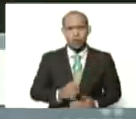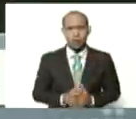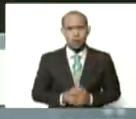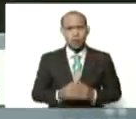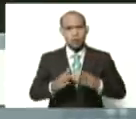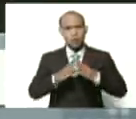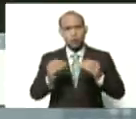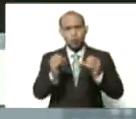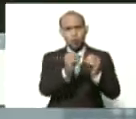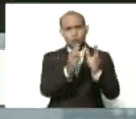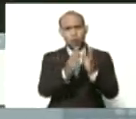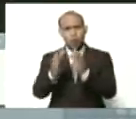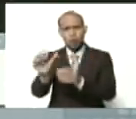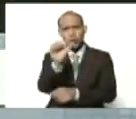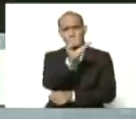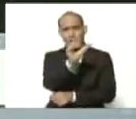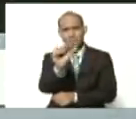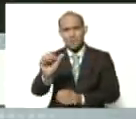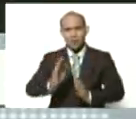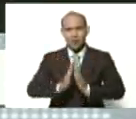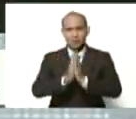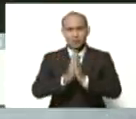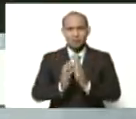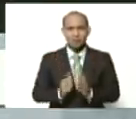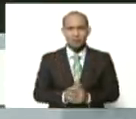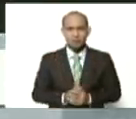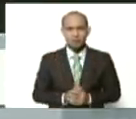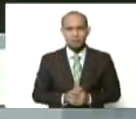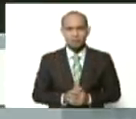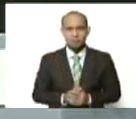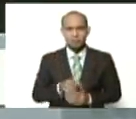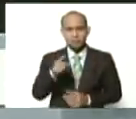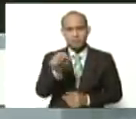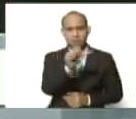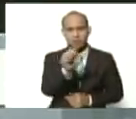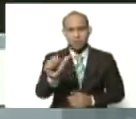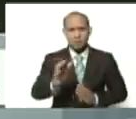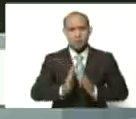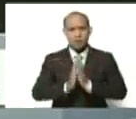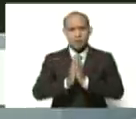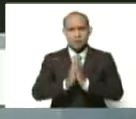todo lo que va a ser la Semana Santa. La Semana Santa está englobada